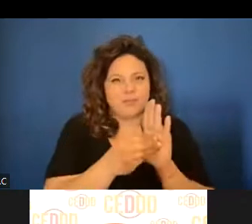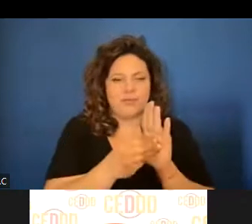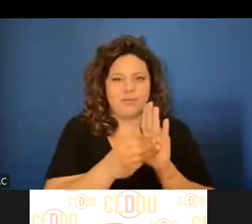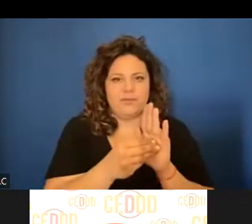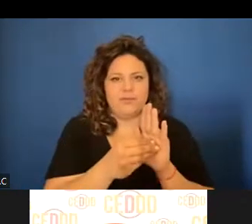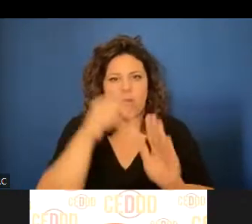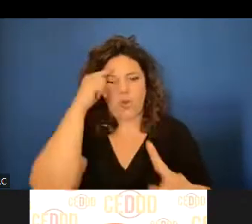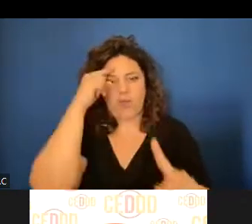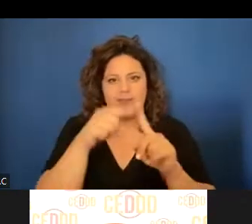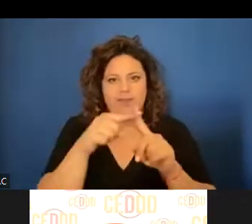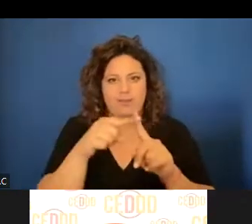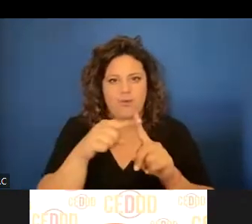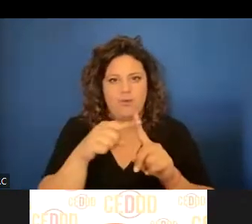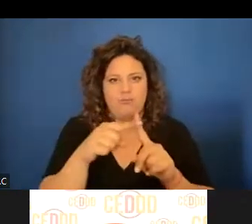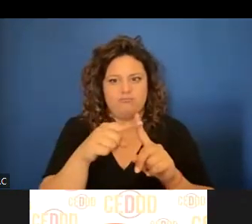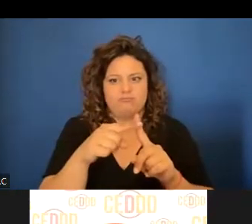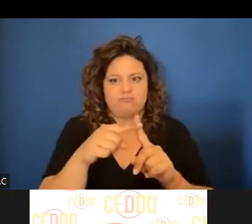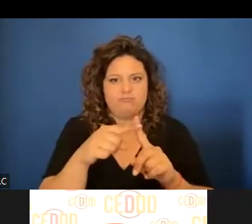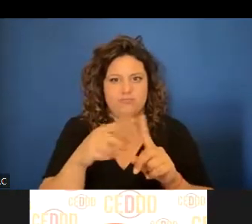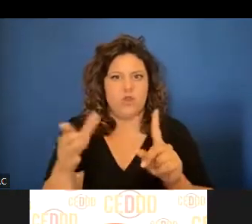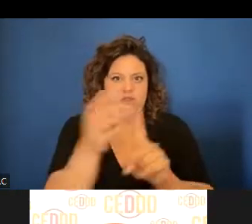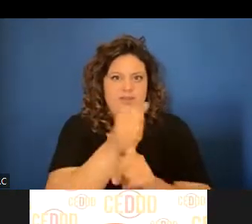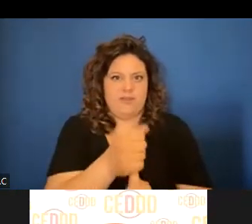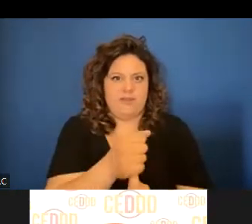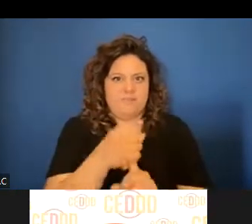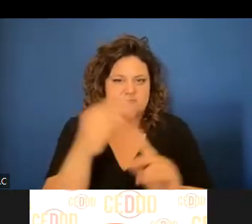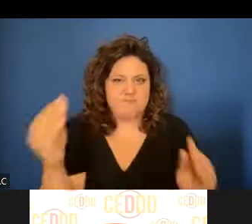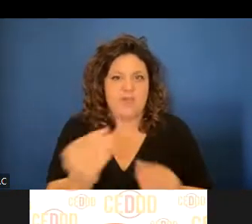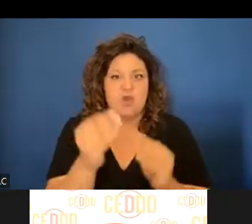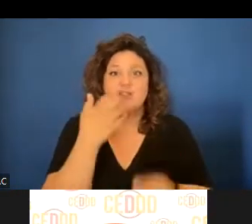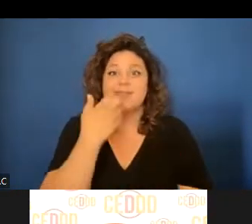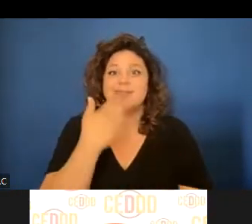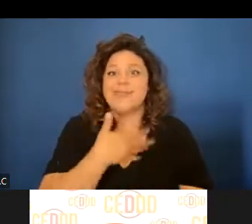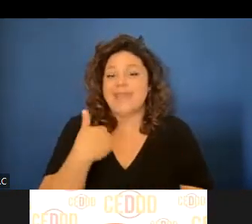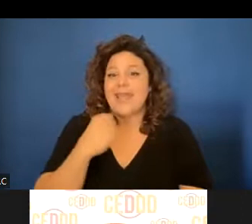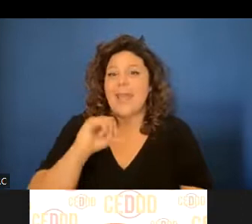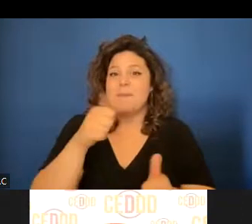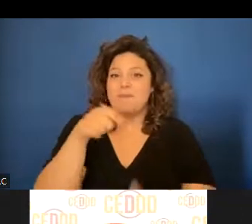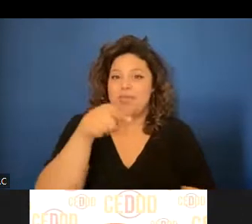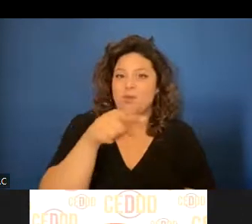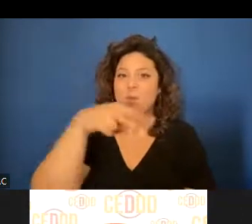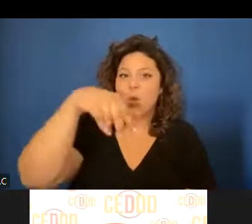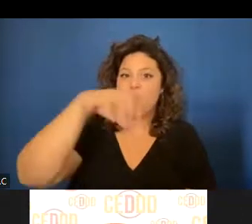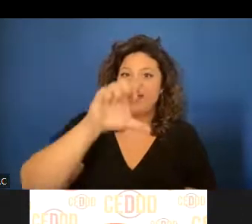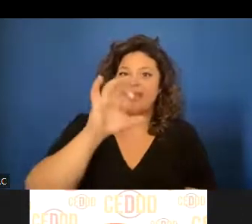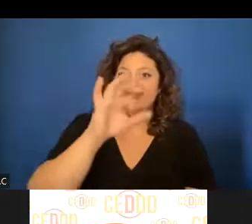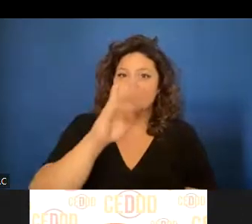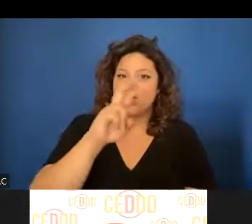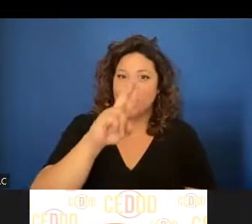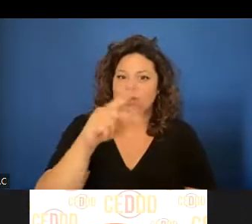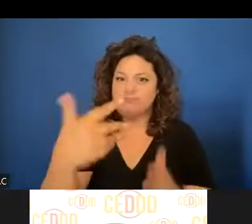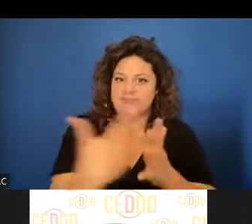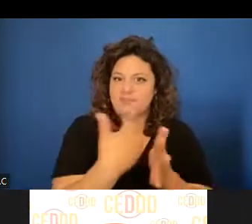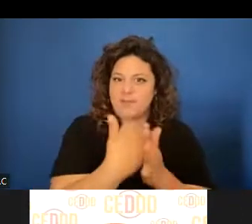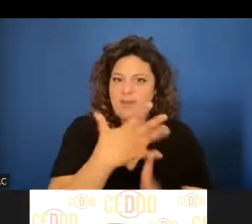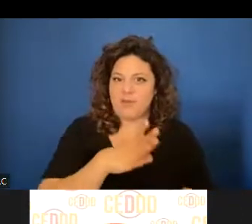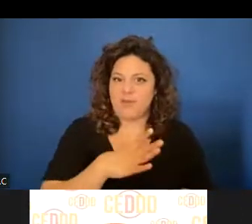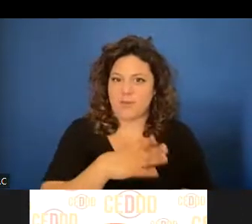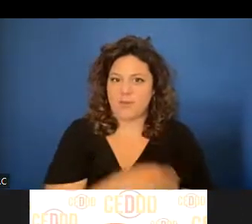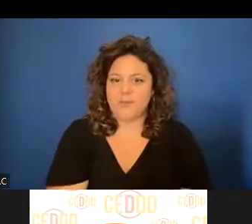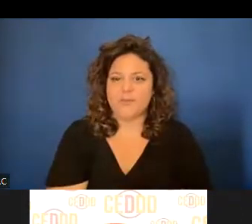no va a haber email sobre esas condiciones. Pero bueno, podemos grabar, si nosotros somos parte de esa conversación, podemos